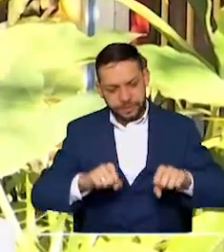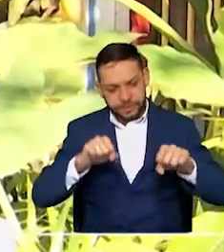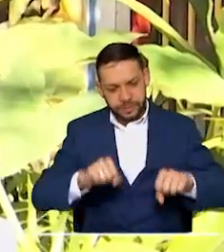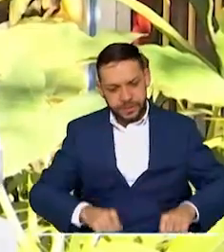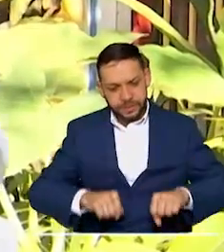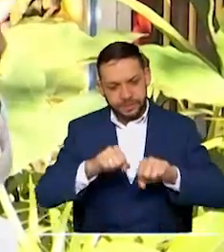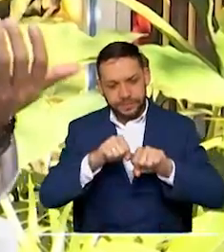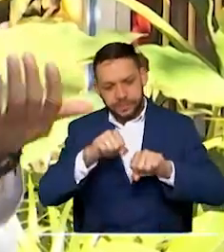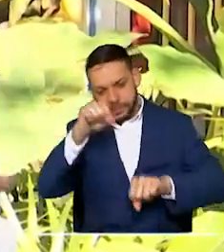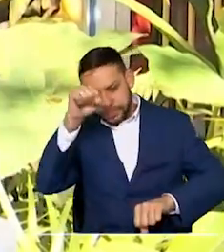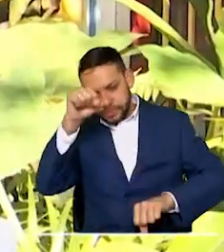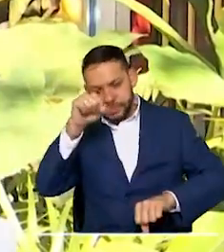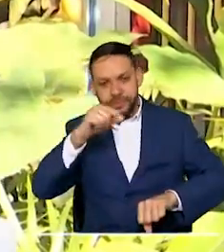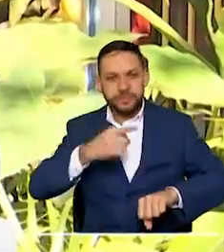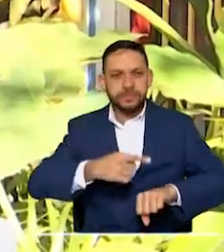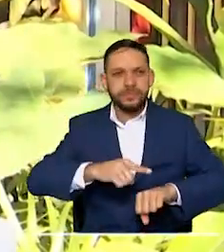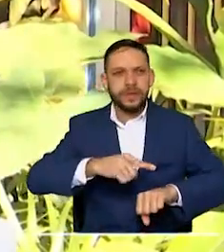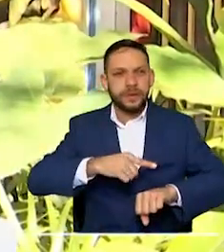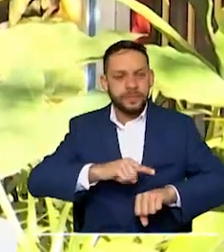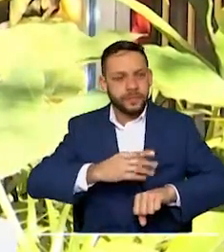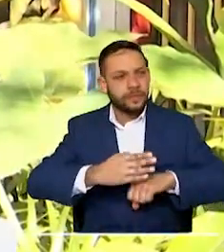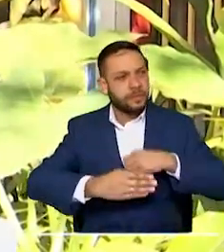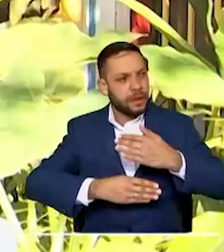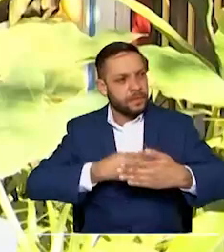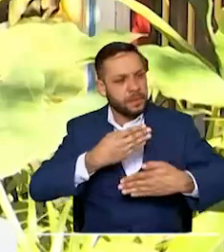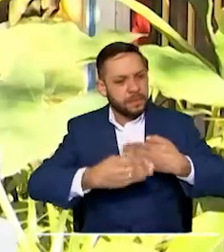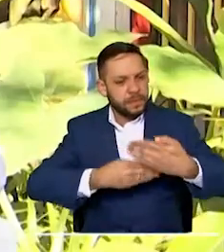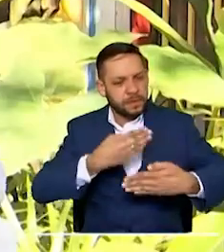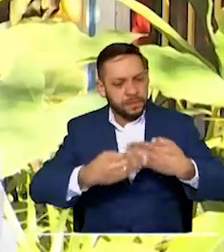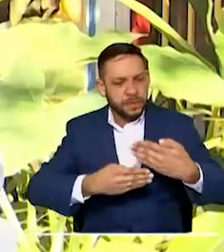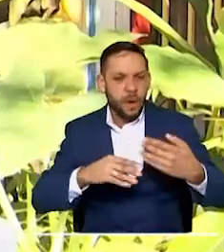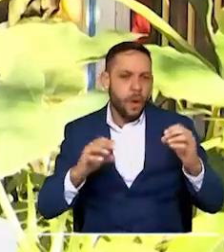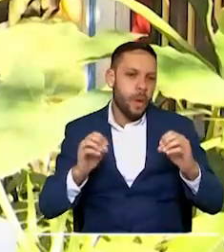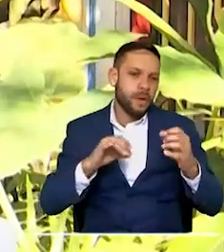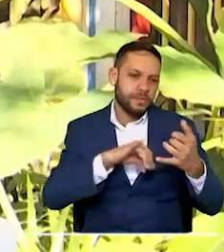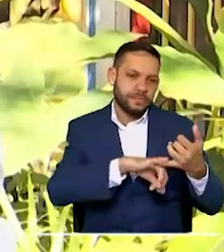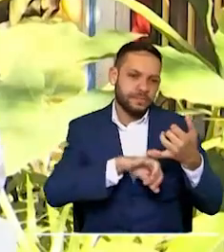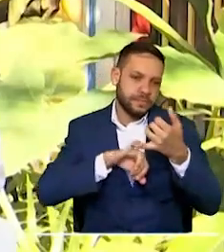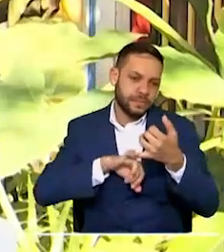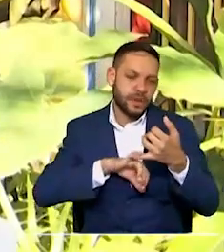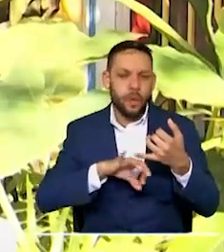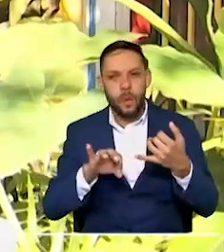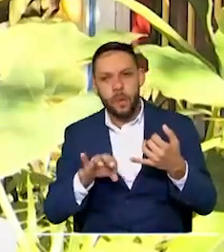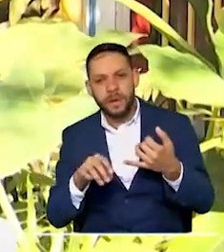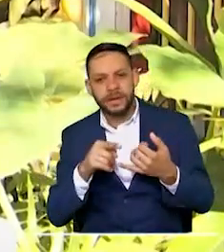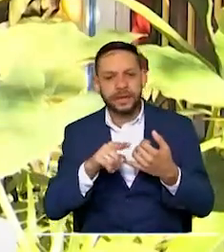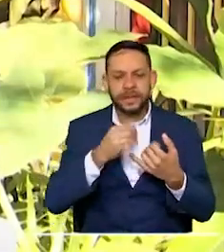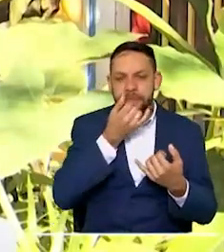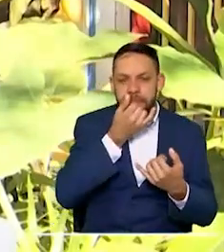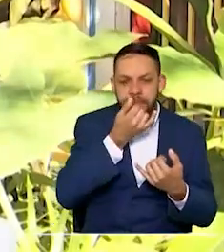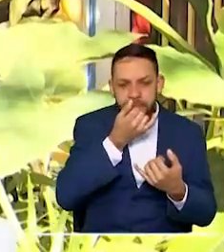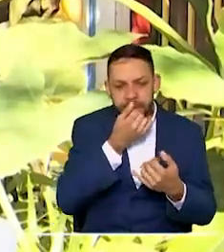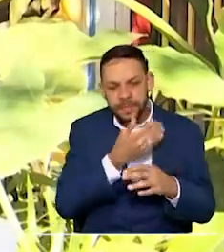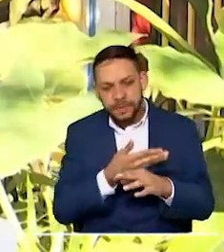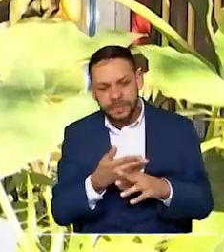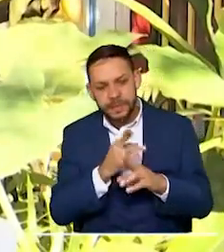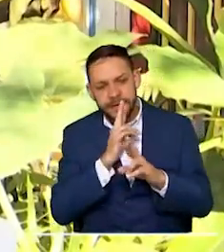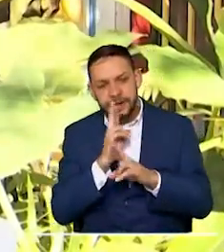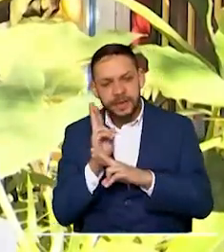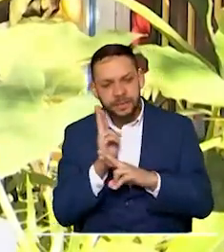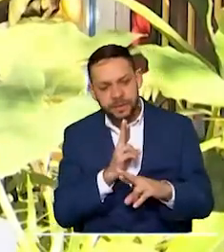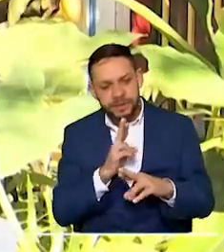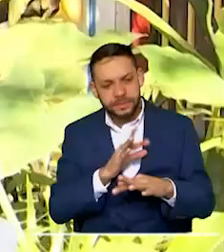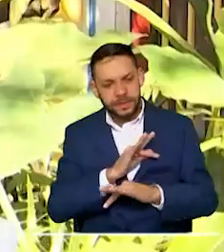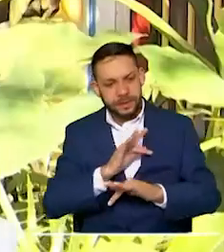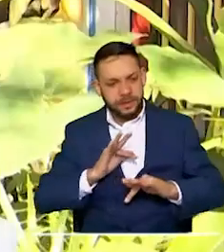observar realmente qué proceso y qué disfunción subyacente está presente para así tener una respuesta terapéutica